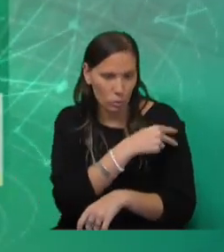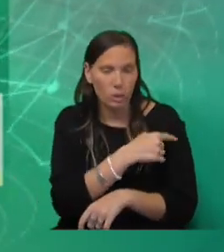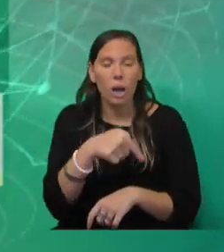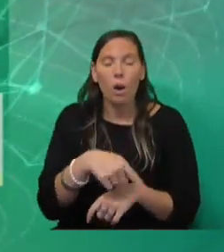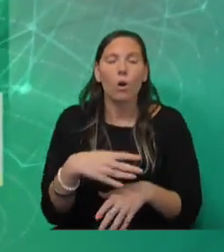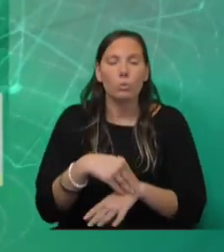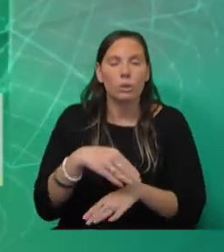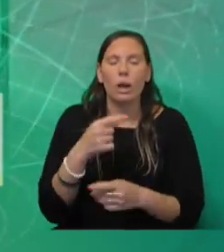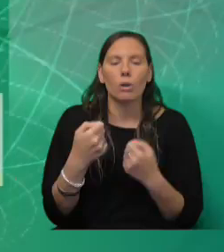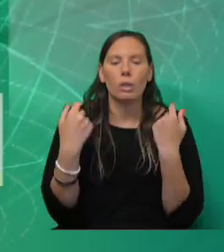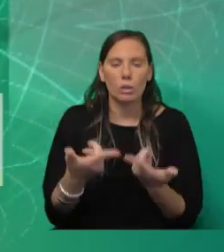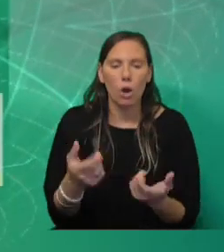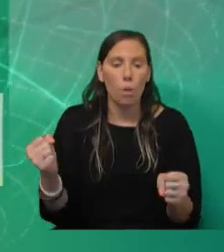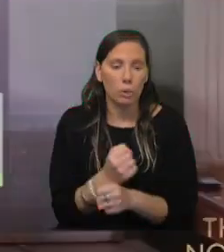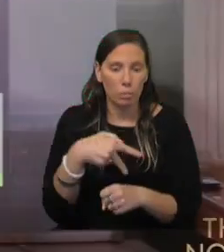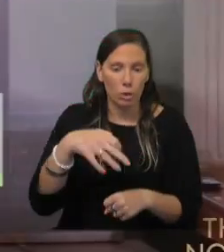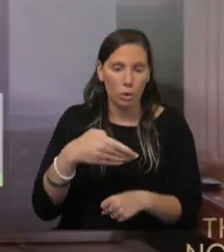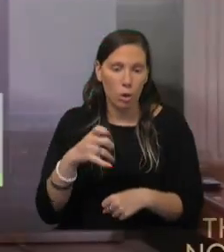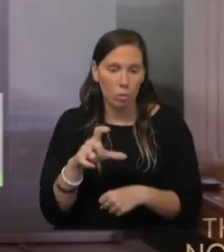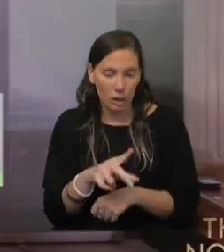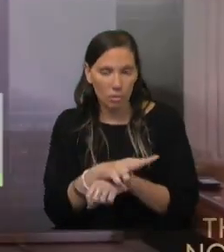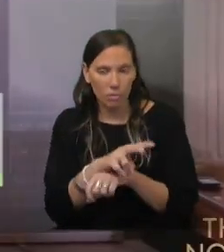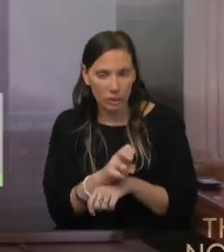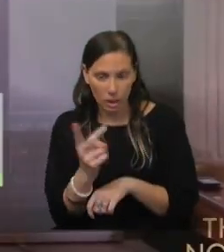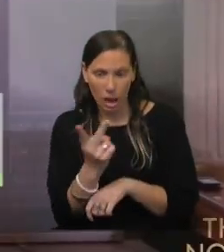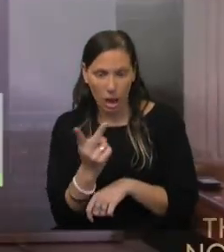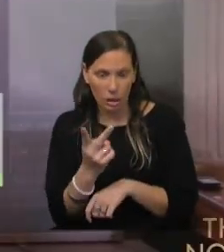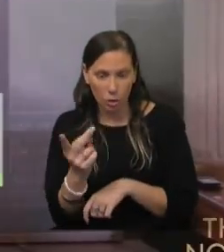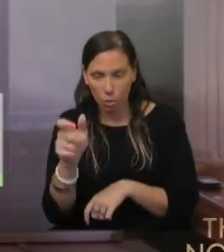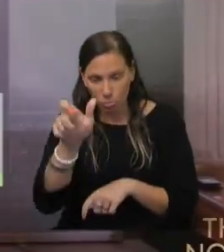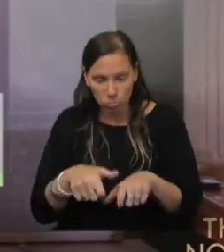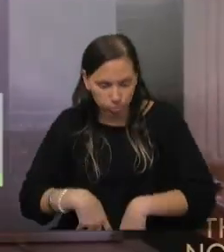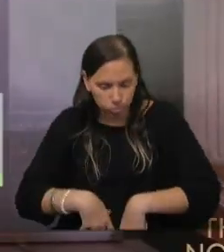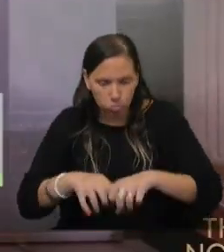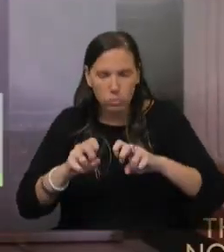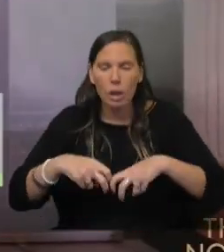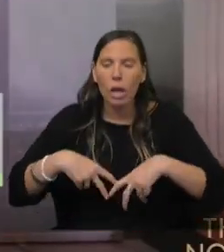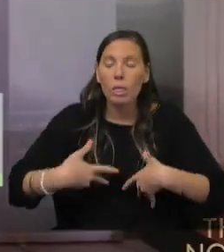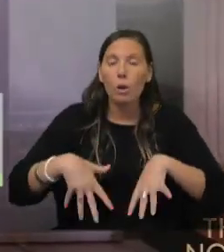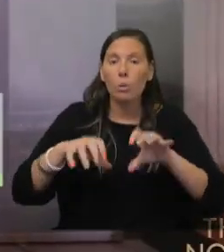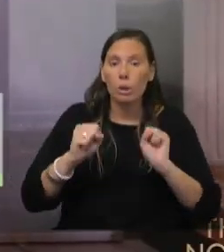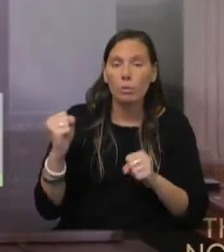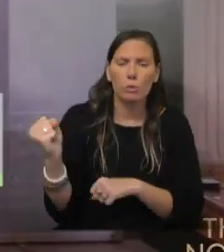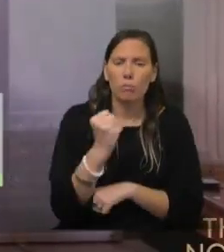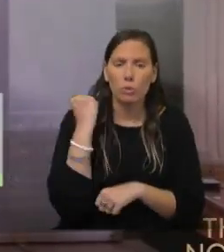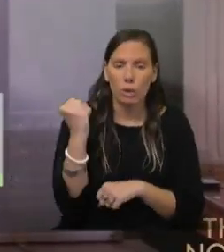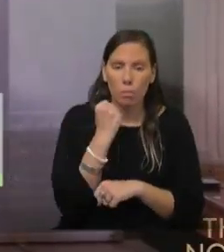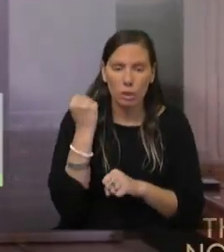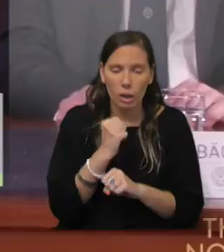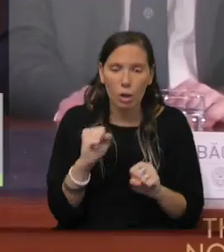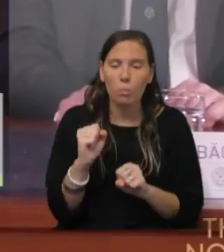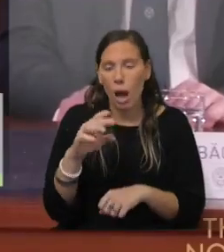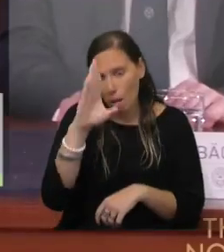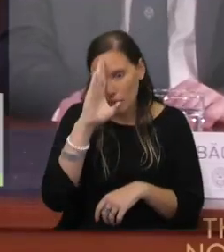Nobel de física a John hopfield y joffrey Hinton por descubrimientos e invenciones fundamentales que permiten el